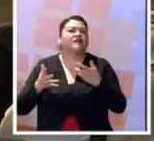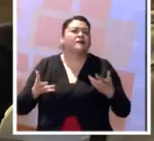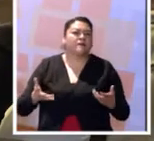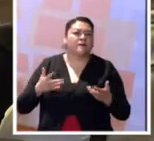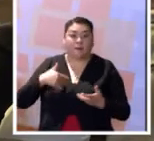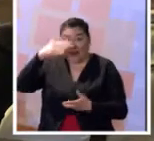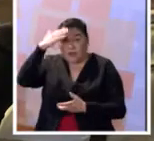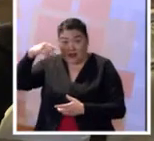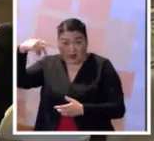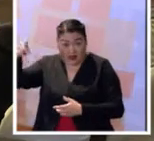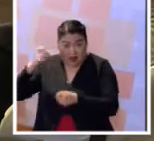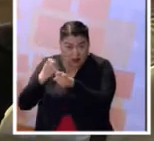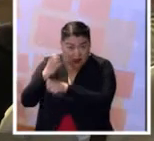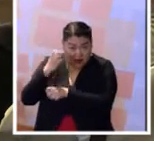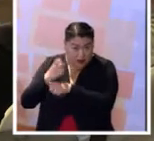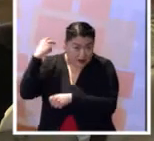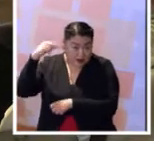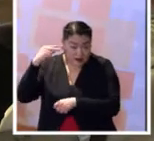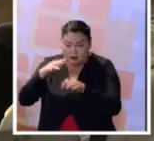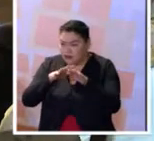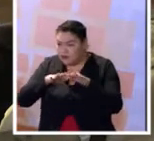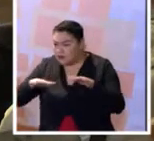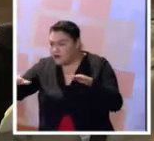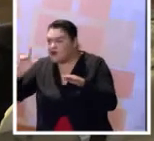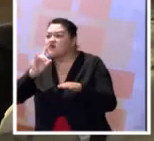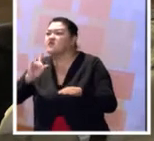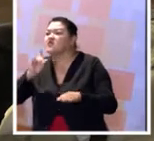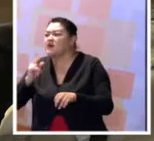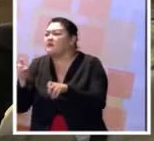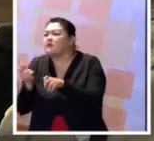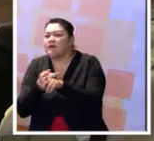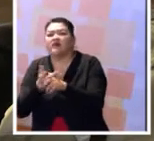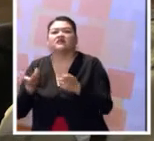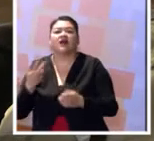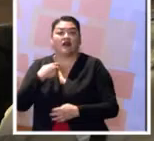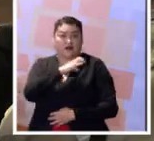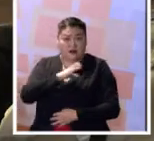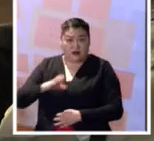proceso electoral local en el ámbito de las candidatas y la violencia